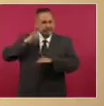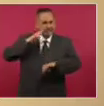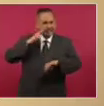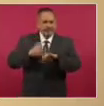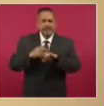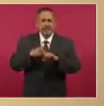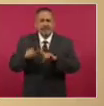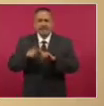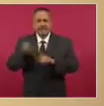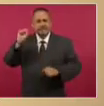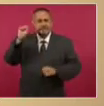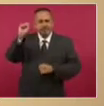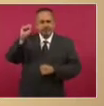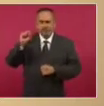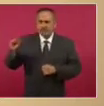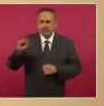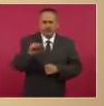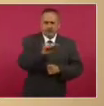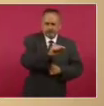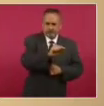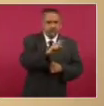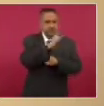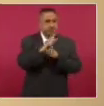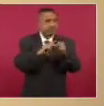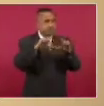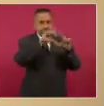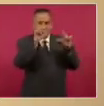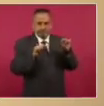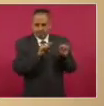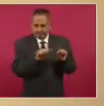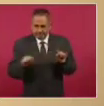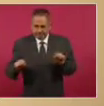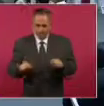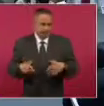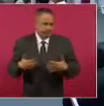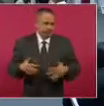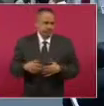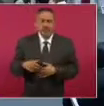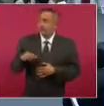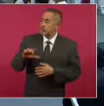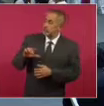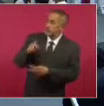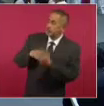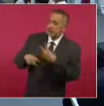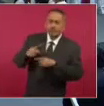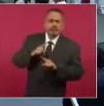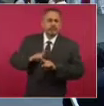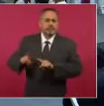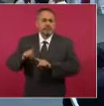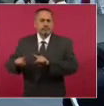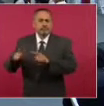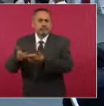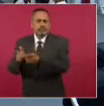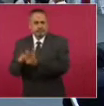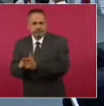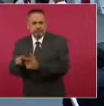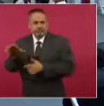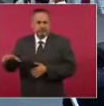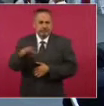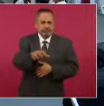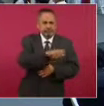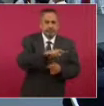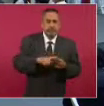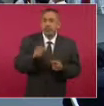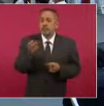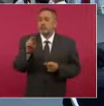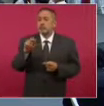de los sindicatos alrededor del país. Como ya se mencionaron, hoy nos acompañan de diferentes sectores. Está don